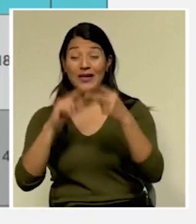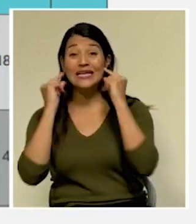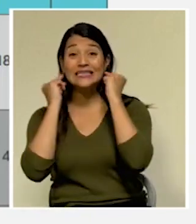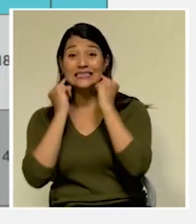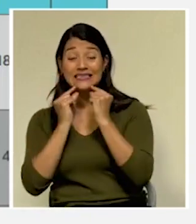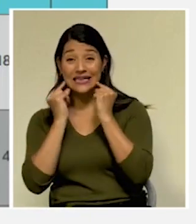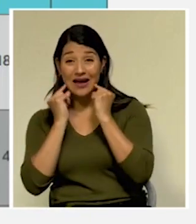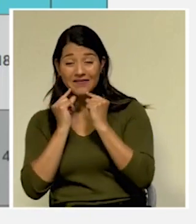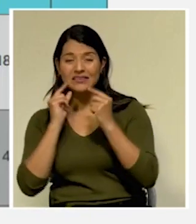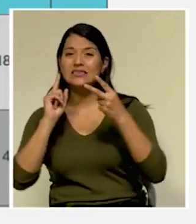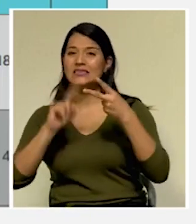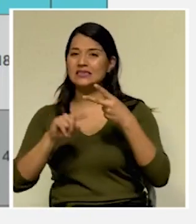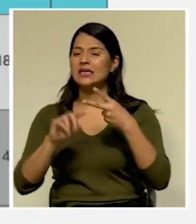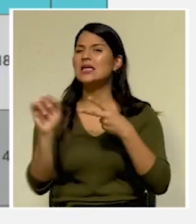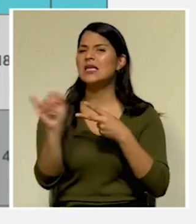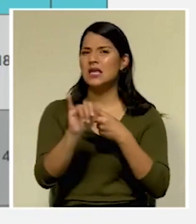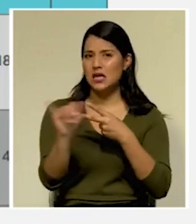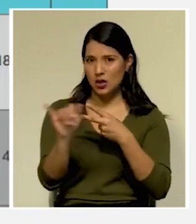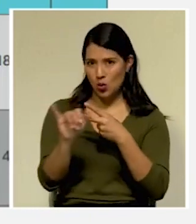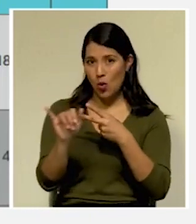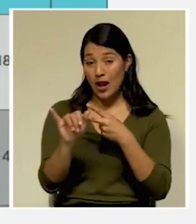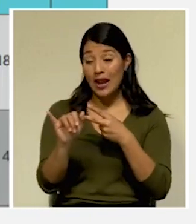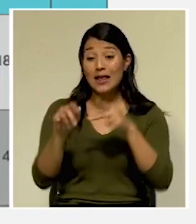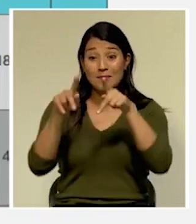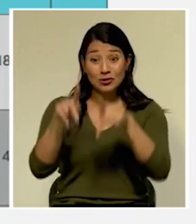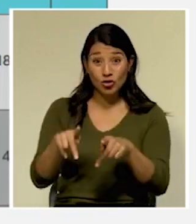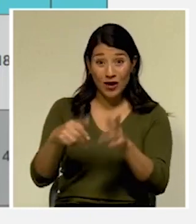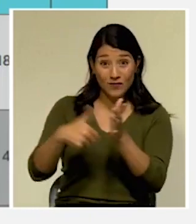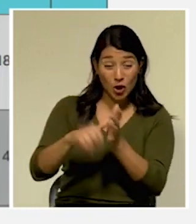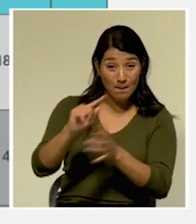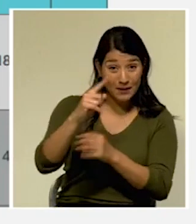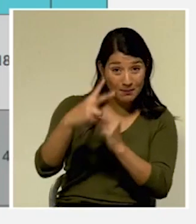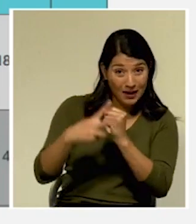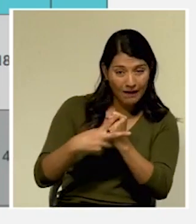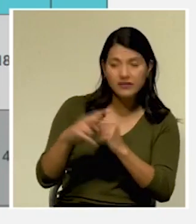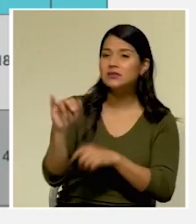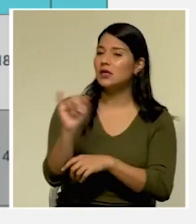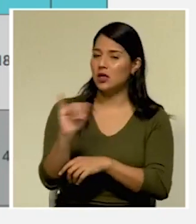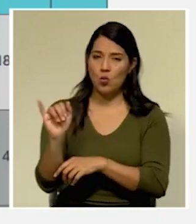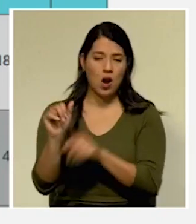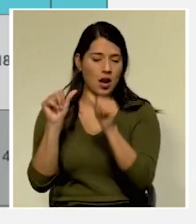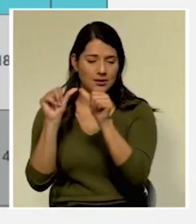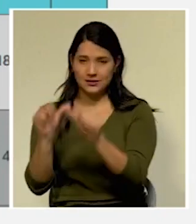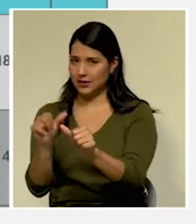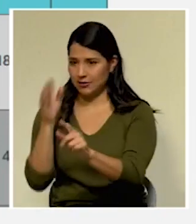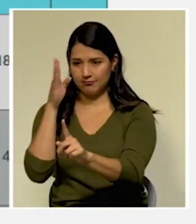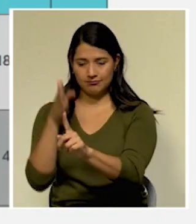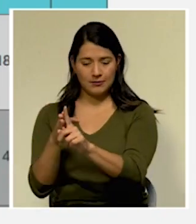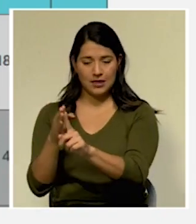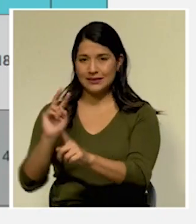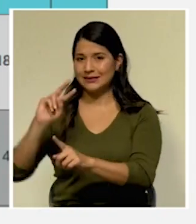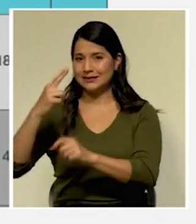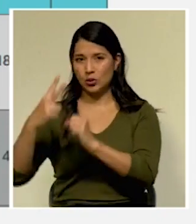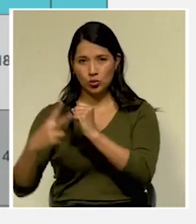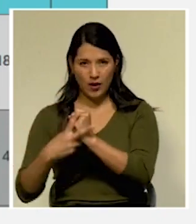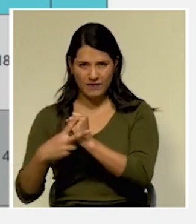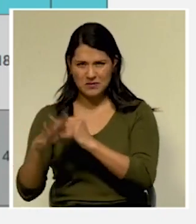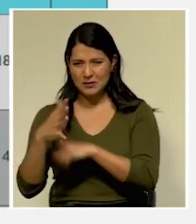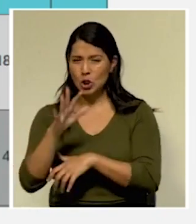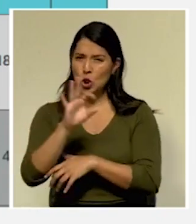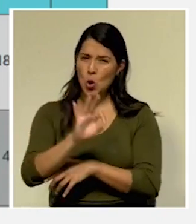muy fuerte asociación entre los votantes de primera y segunda ronda, la intención de voto para segunda ronda, que ronda entre el 91 y